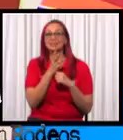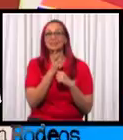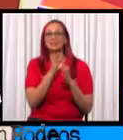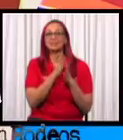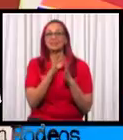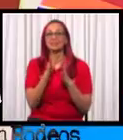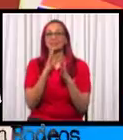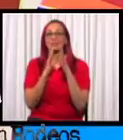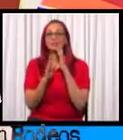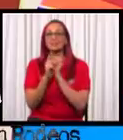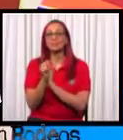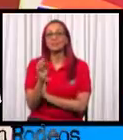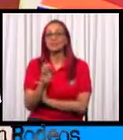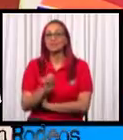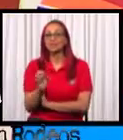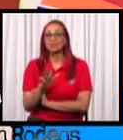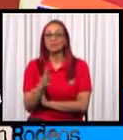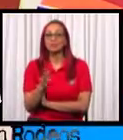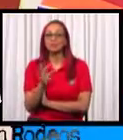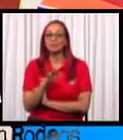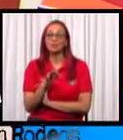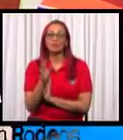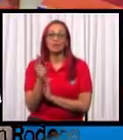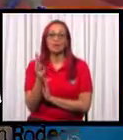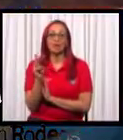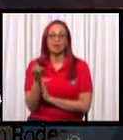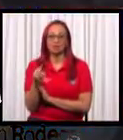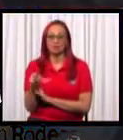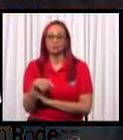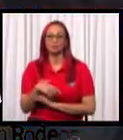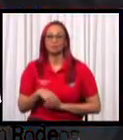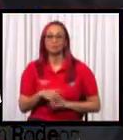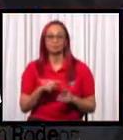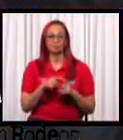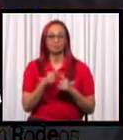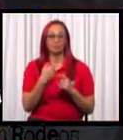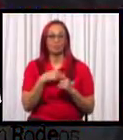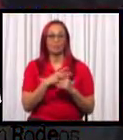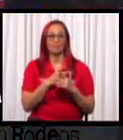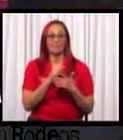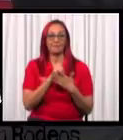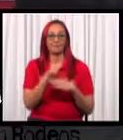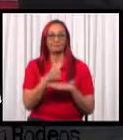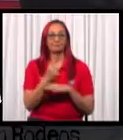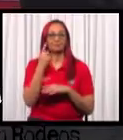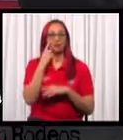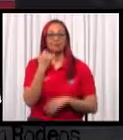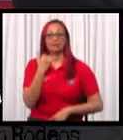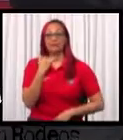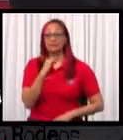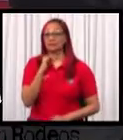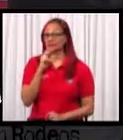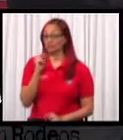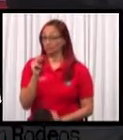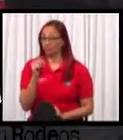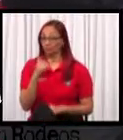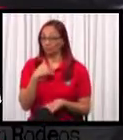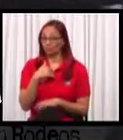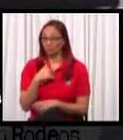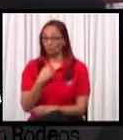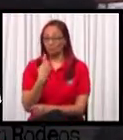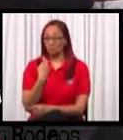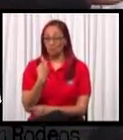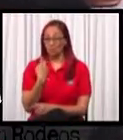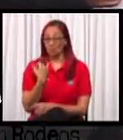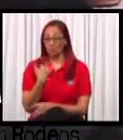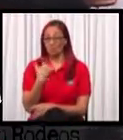mes de enero, febrero y marzo. Eso es lo que nosotros estamos planteando, porque si no, vamos a tener un faltante para el